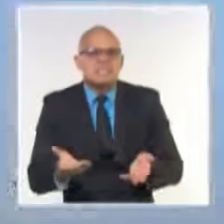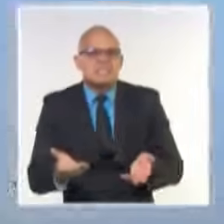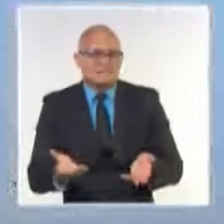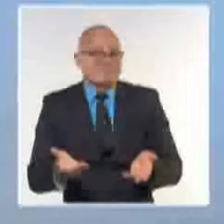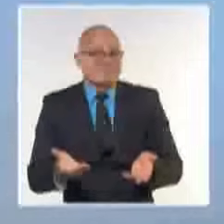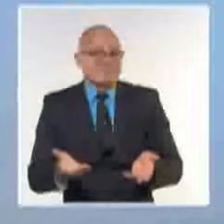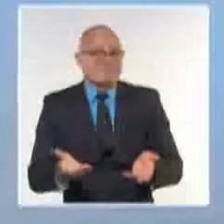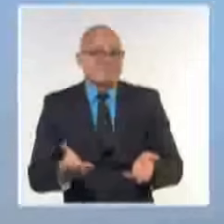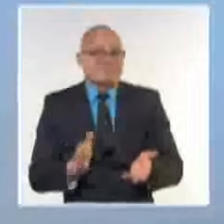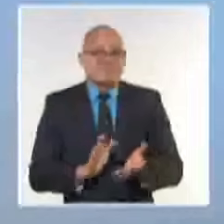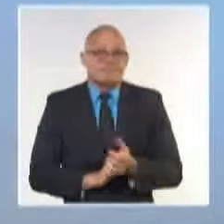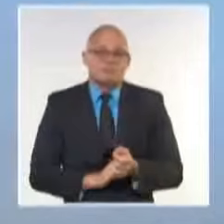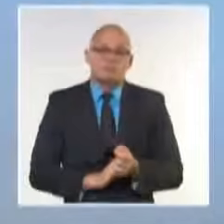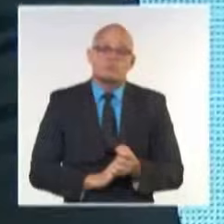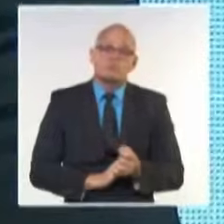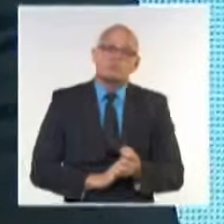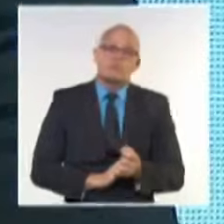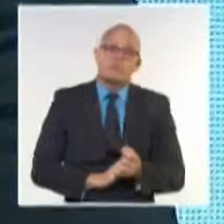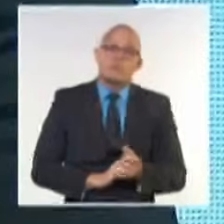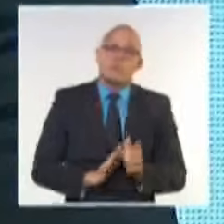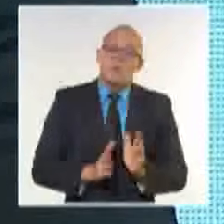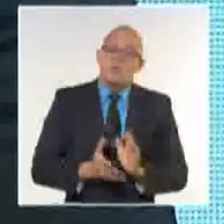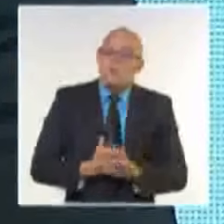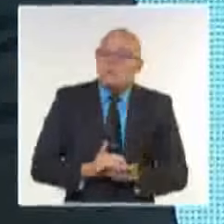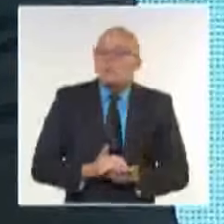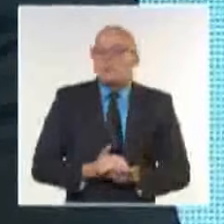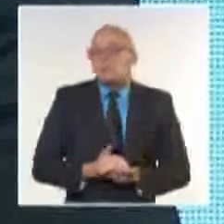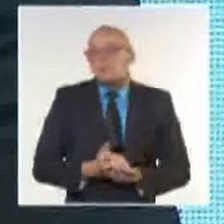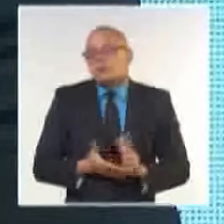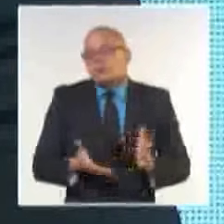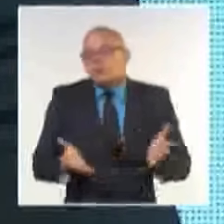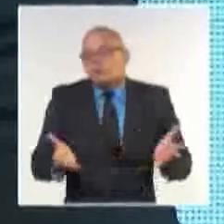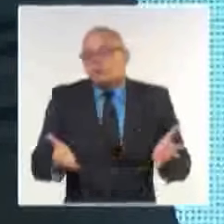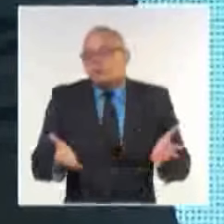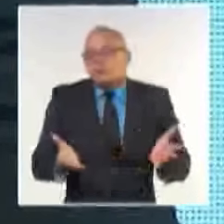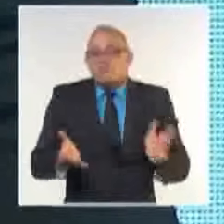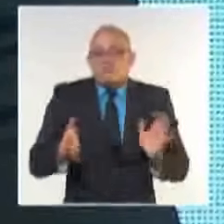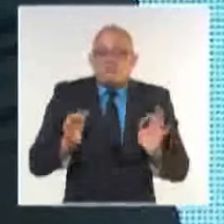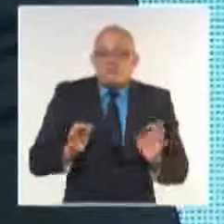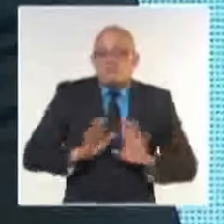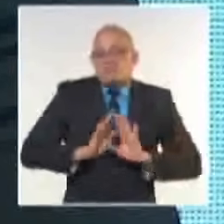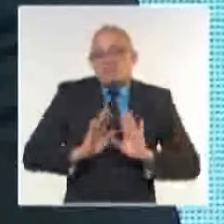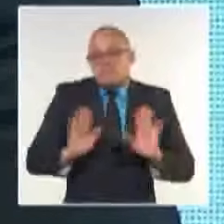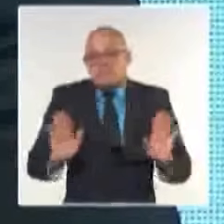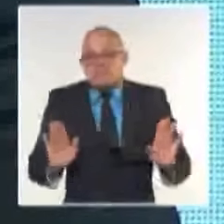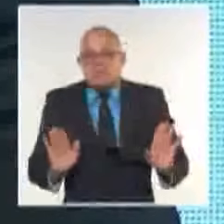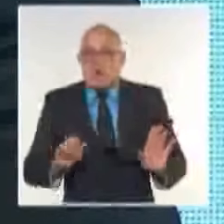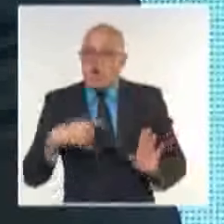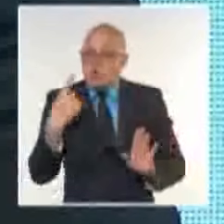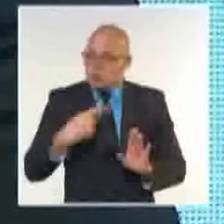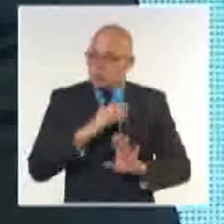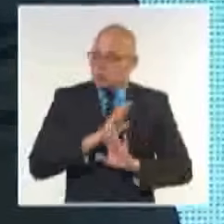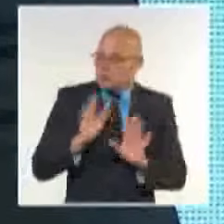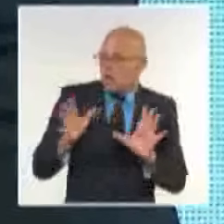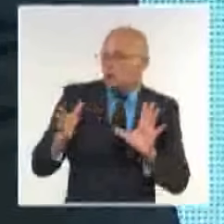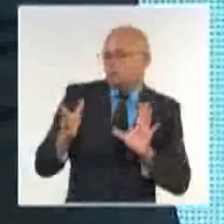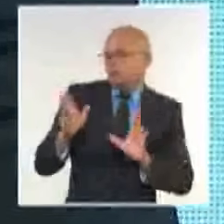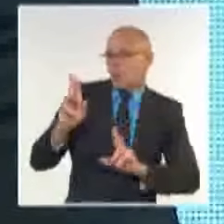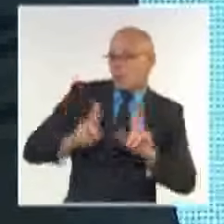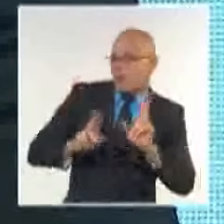viceministro? Nosotros, en este caso, se coordinó con la dirección de la Fiscalía y nos